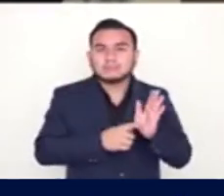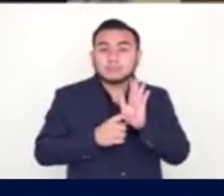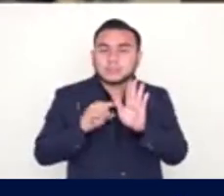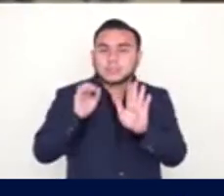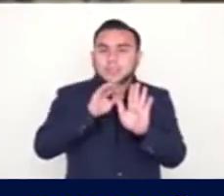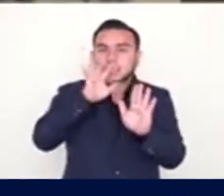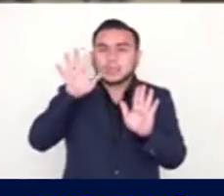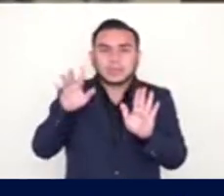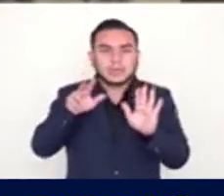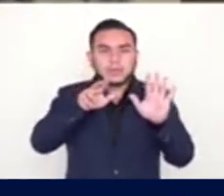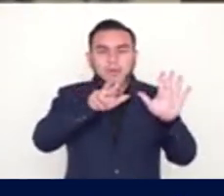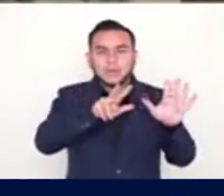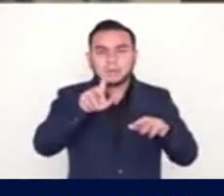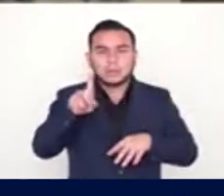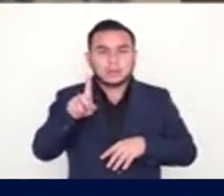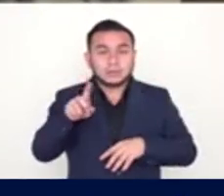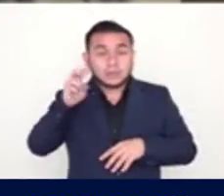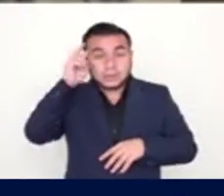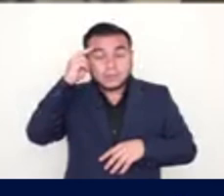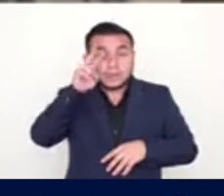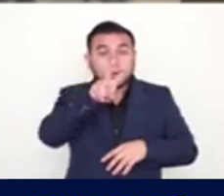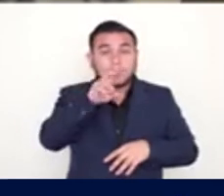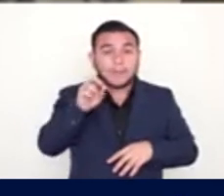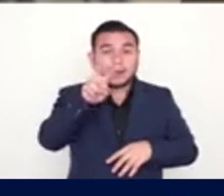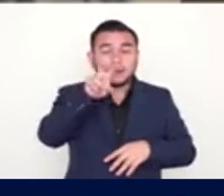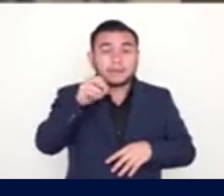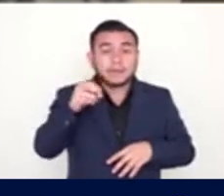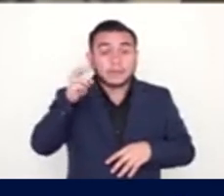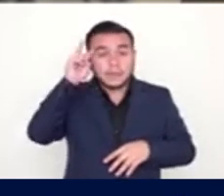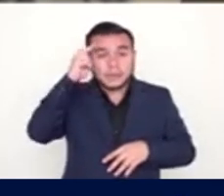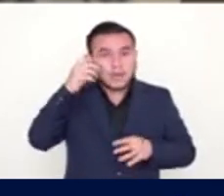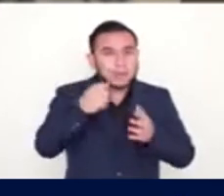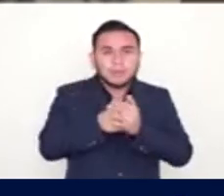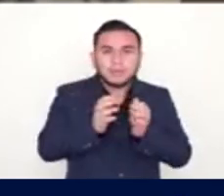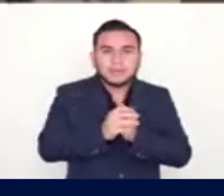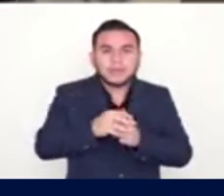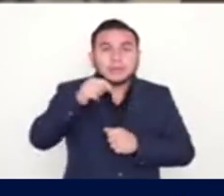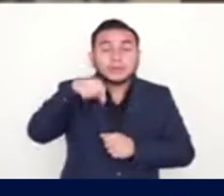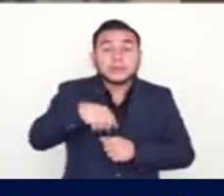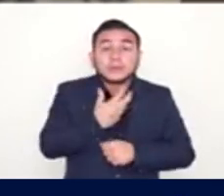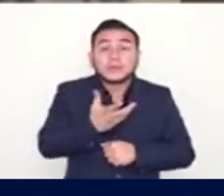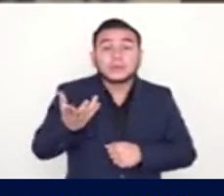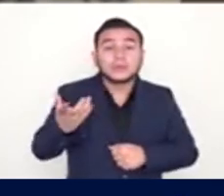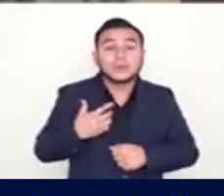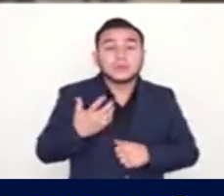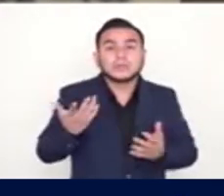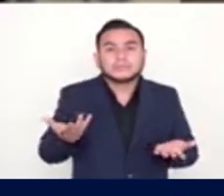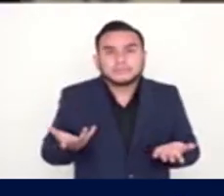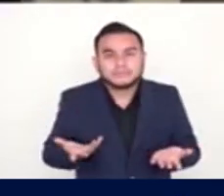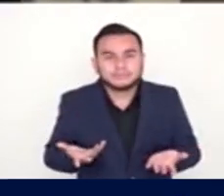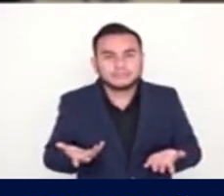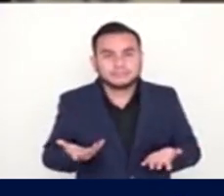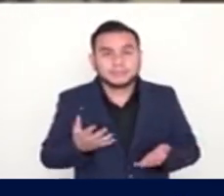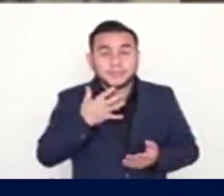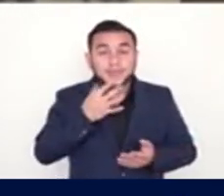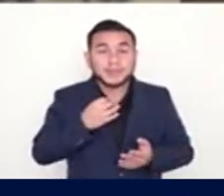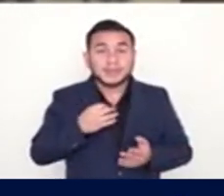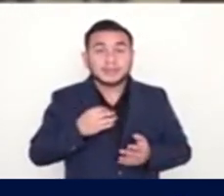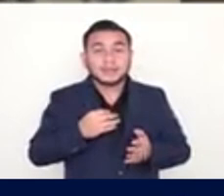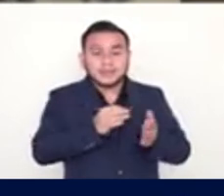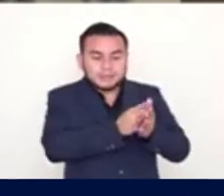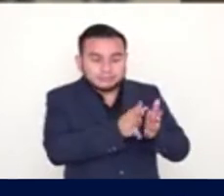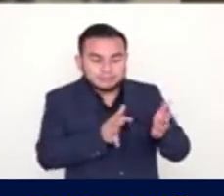que no es algo del 81, sino que es algo del 2020, entonces ya el problema no va a ser el Mozote, sino que el problema va a decir lo que decía la gaveta 4. Los archivos